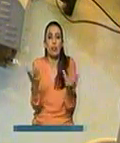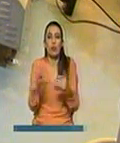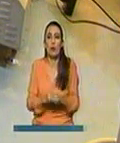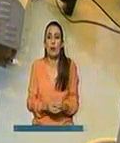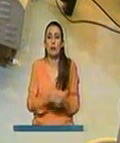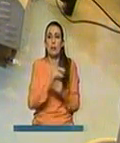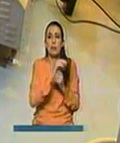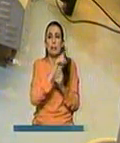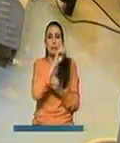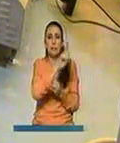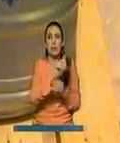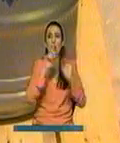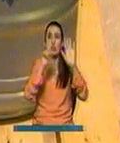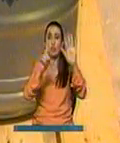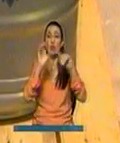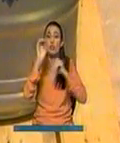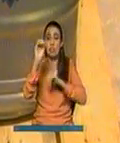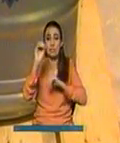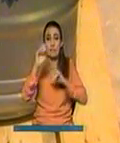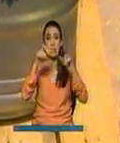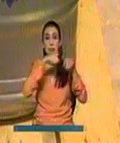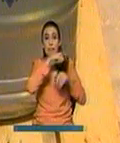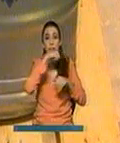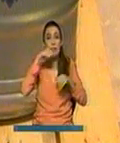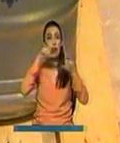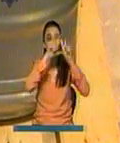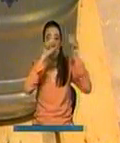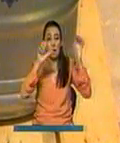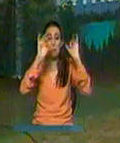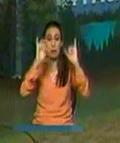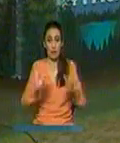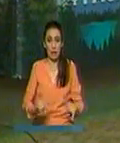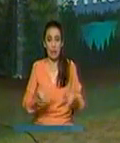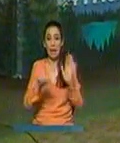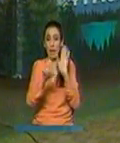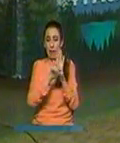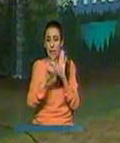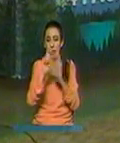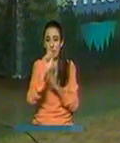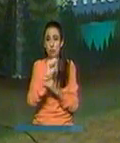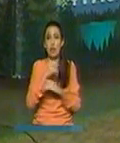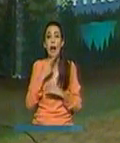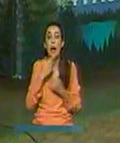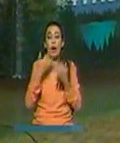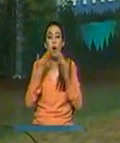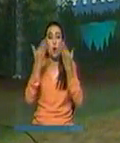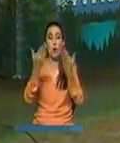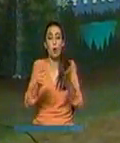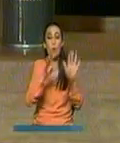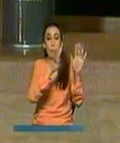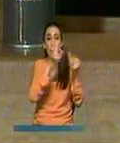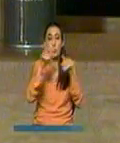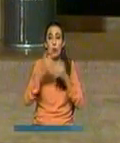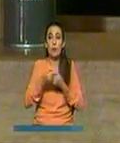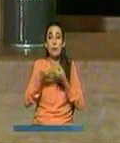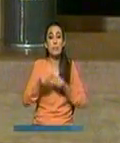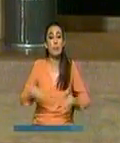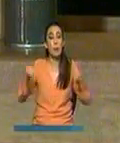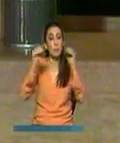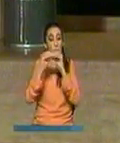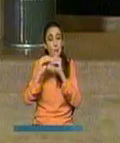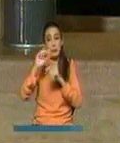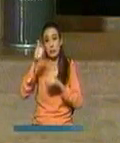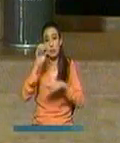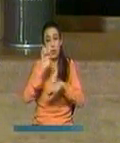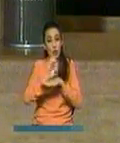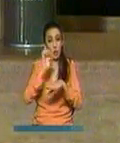160 cervecerías artesanales, de las cuales 98 están activas. Este sería el total de beneficiarios de los incentivos, aunque también lo hará el resto del